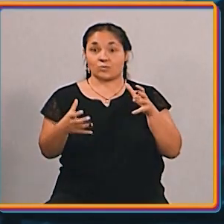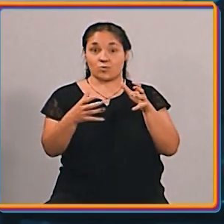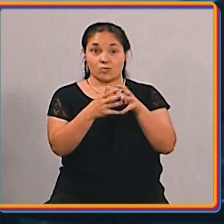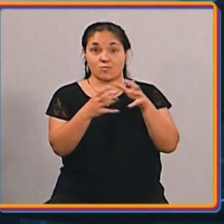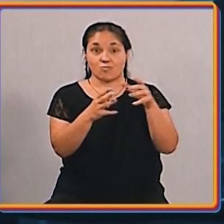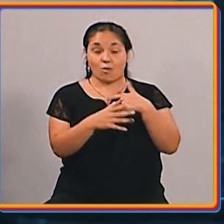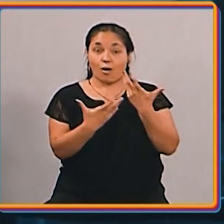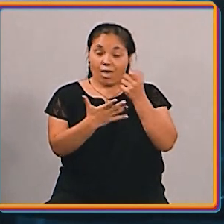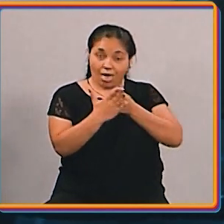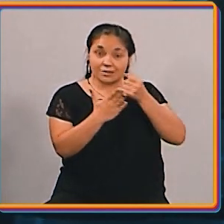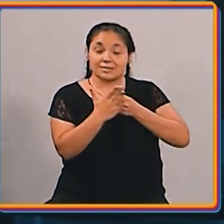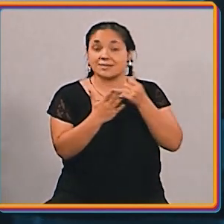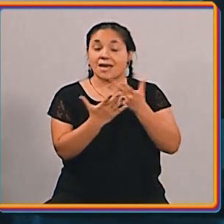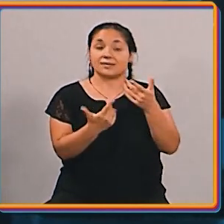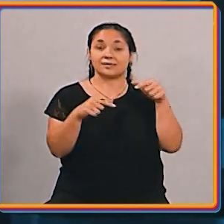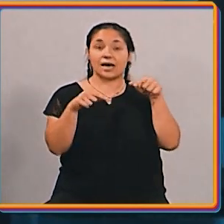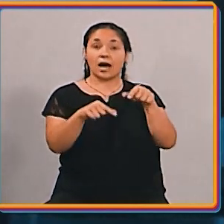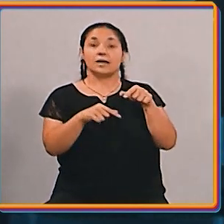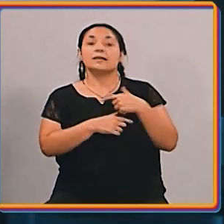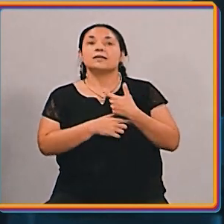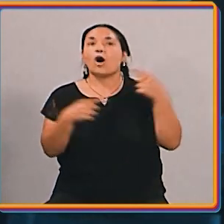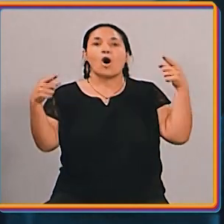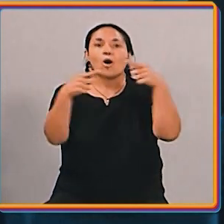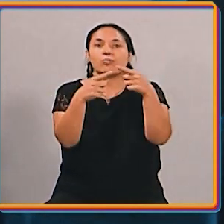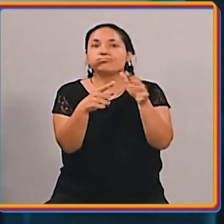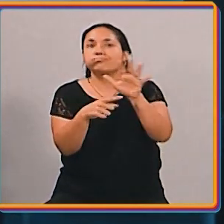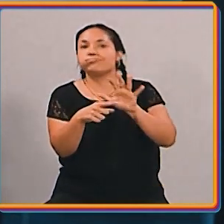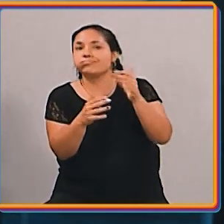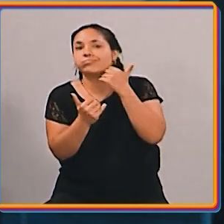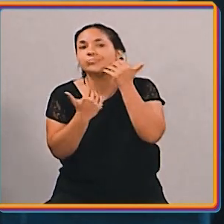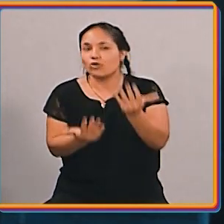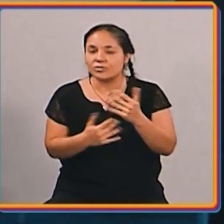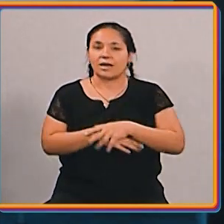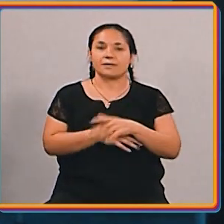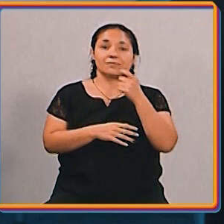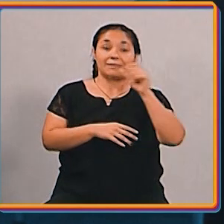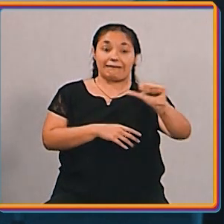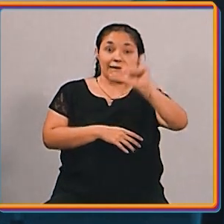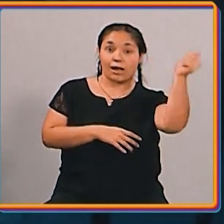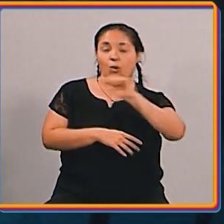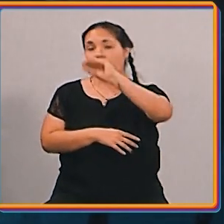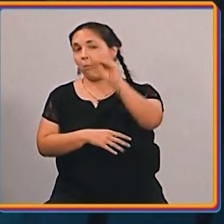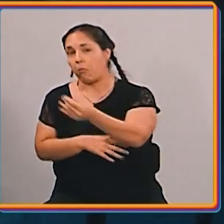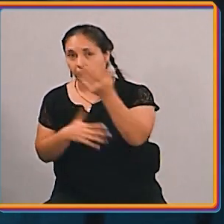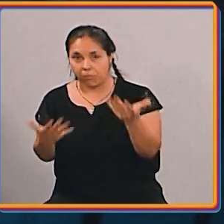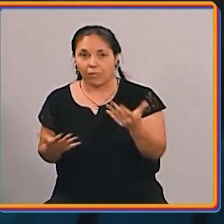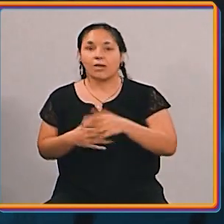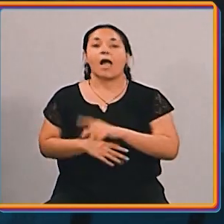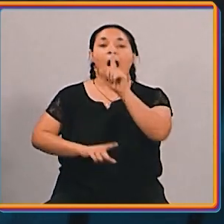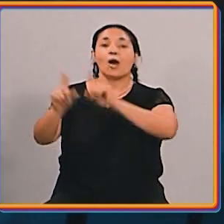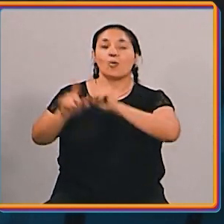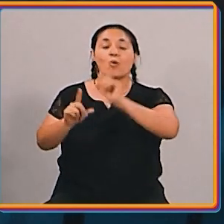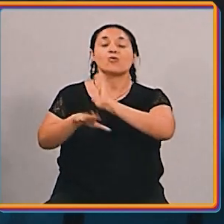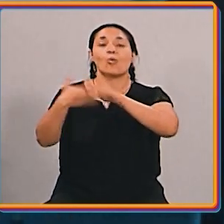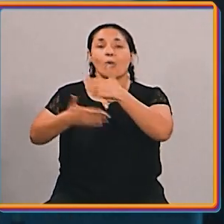En la Resistencia, los objetivos son abstractos. Solo podemos votar por el éxito o el fracaso. Pero hay otros juegos en